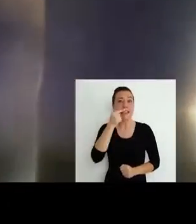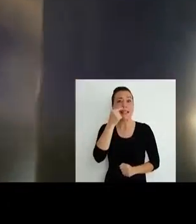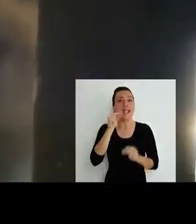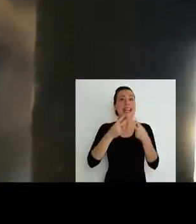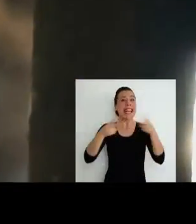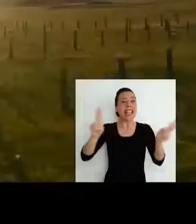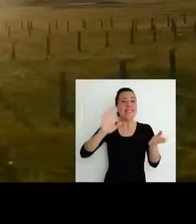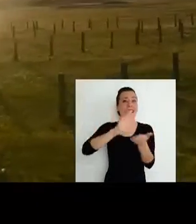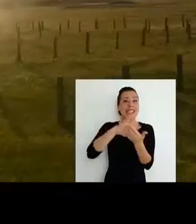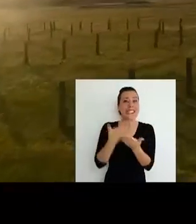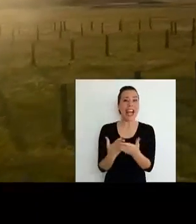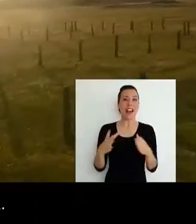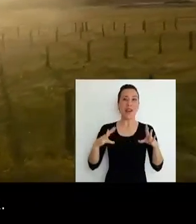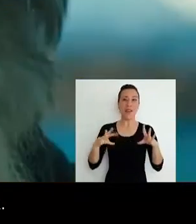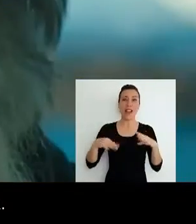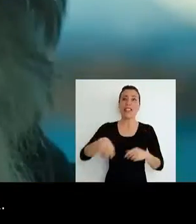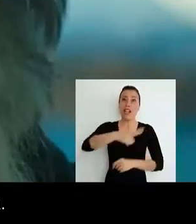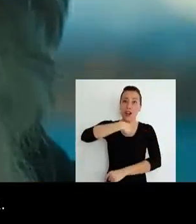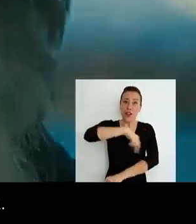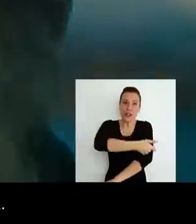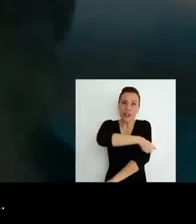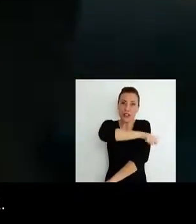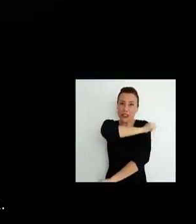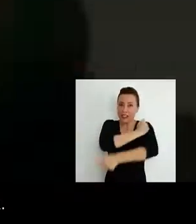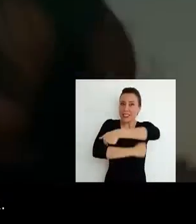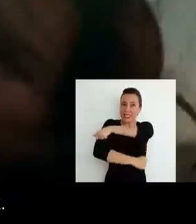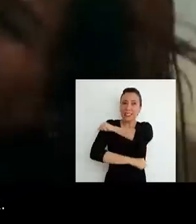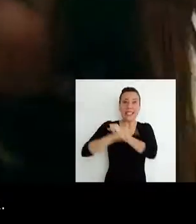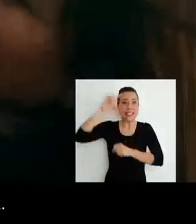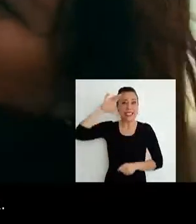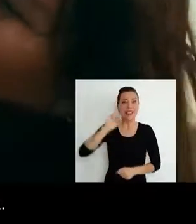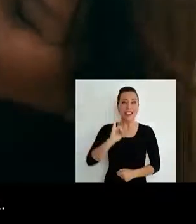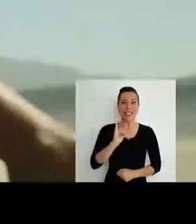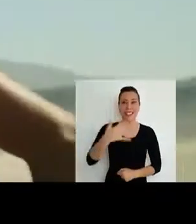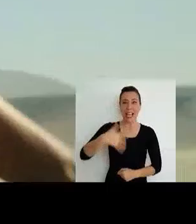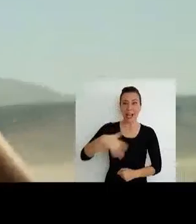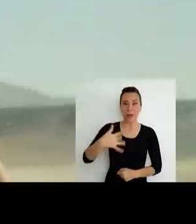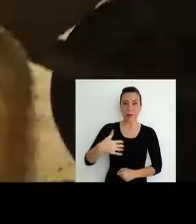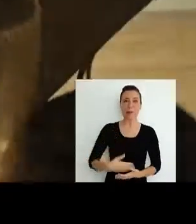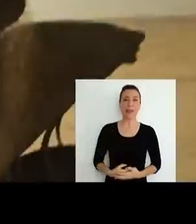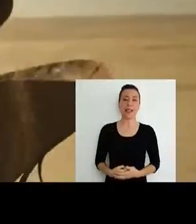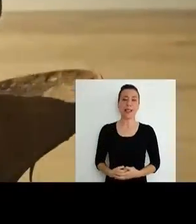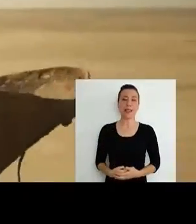felices no se remanga mos y sabemos que vale la pena